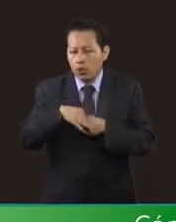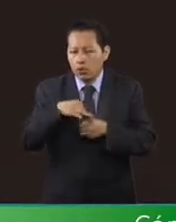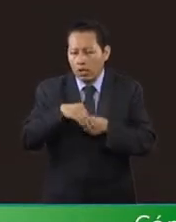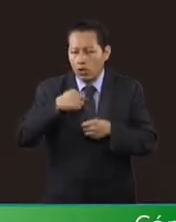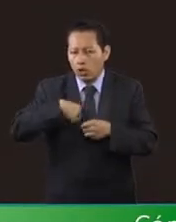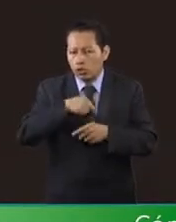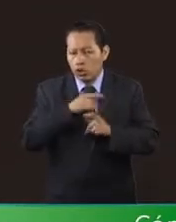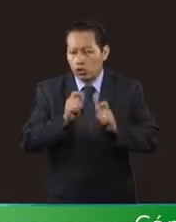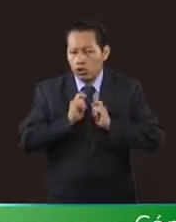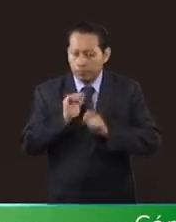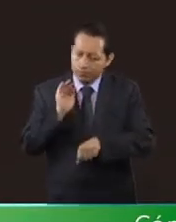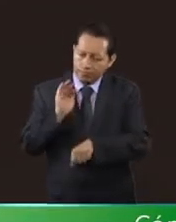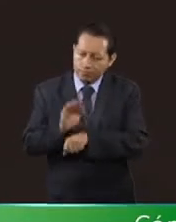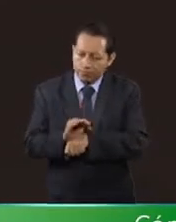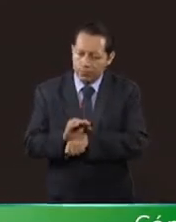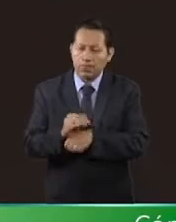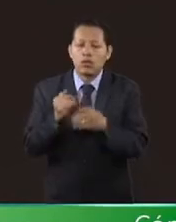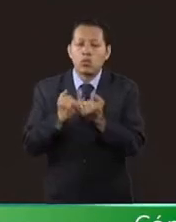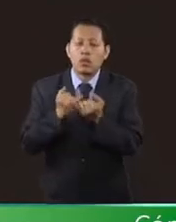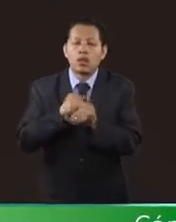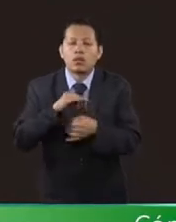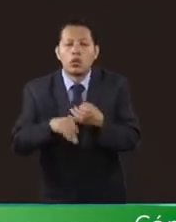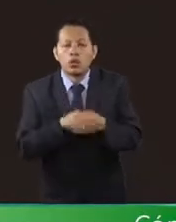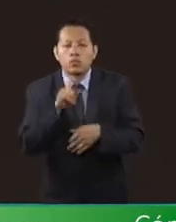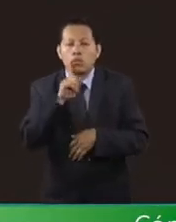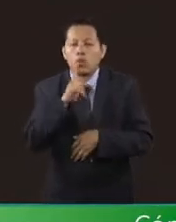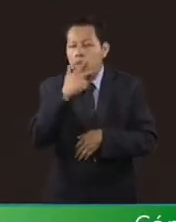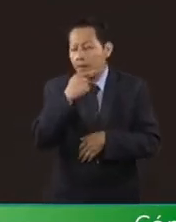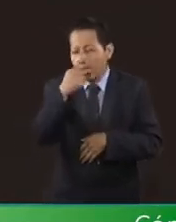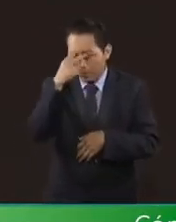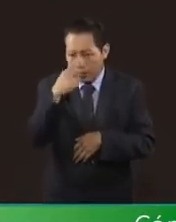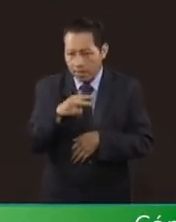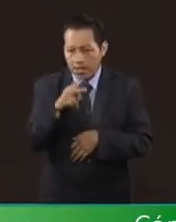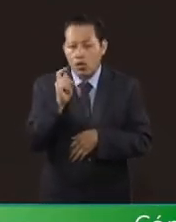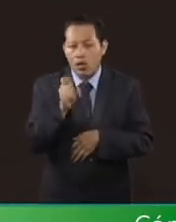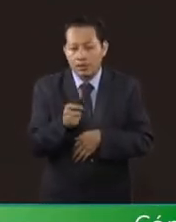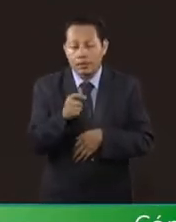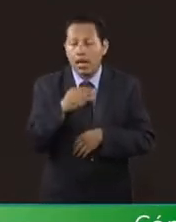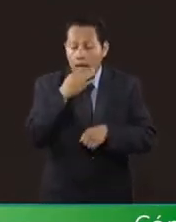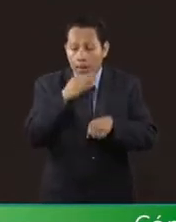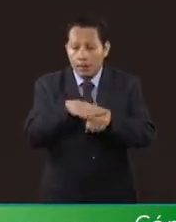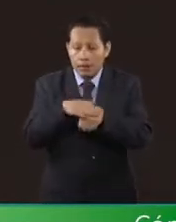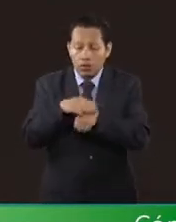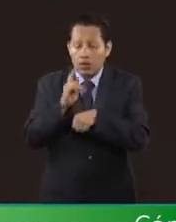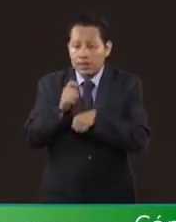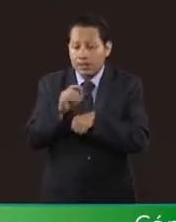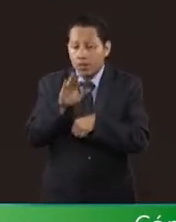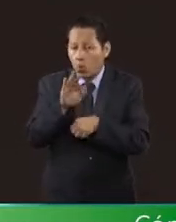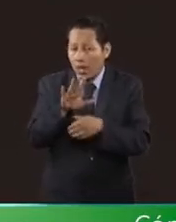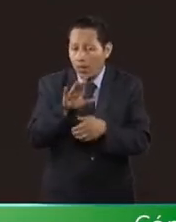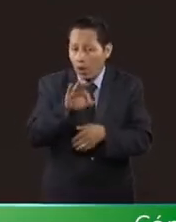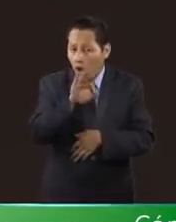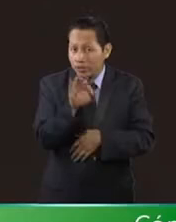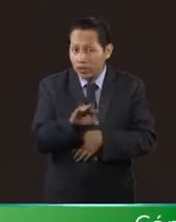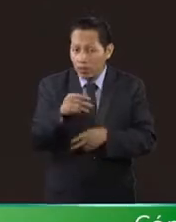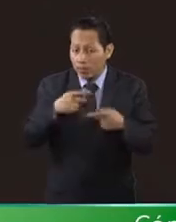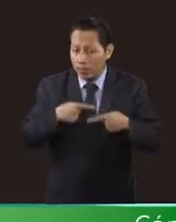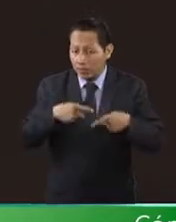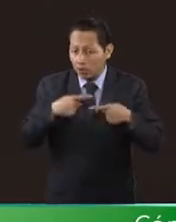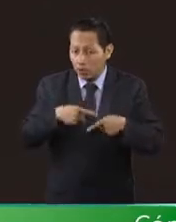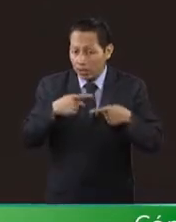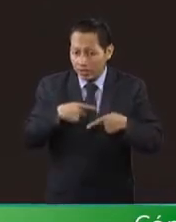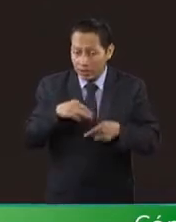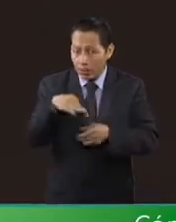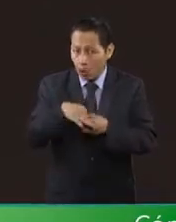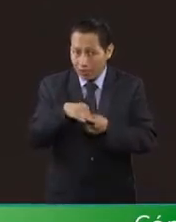por nosotros y de todas aquellas mexicanas y mexicanos. Por cierto, 45% de ciudadanos que